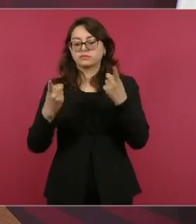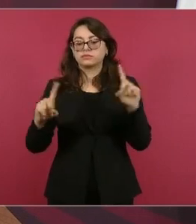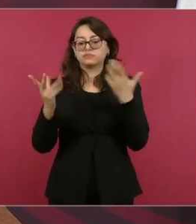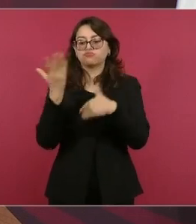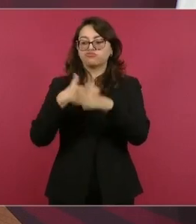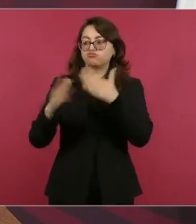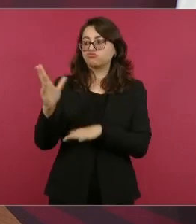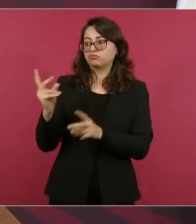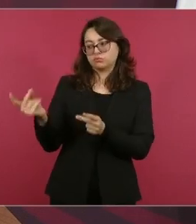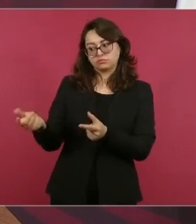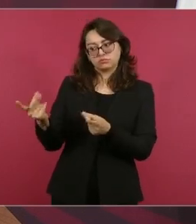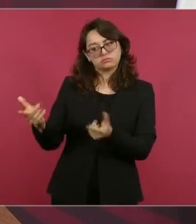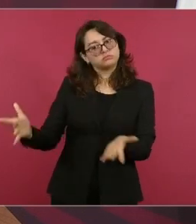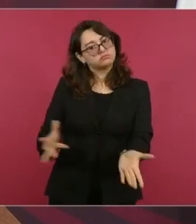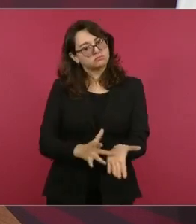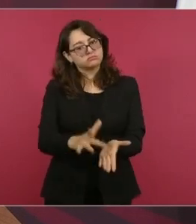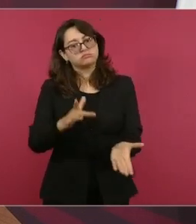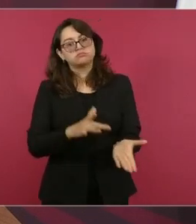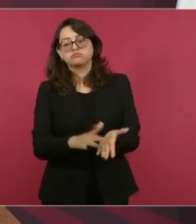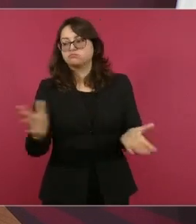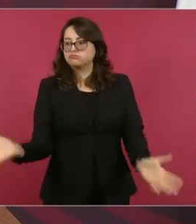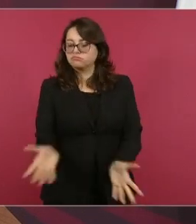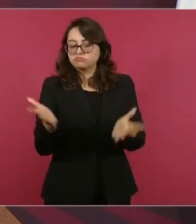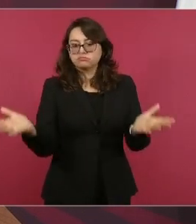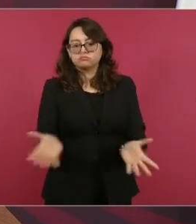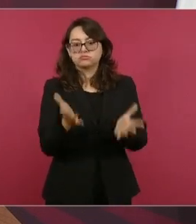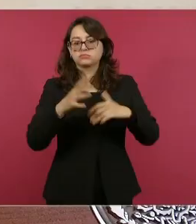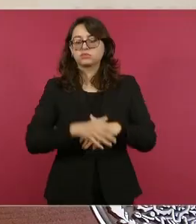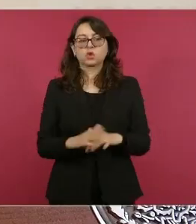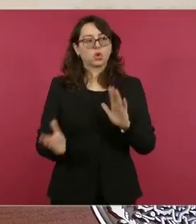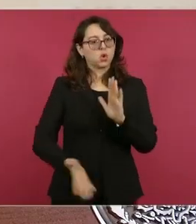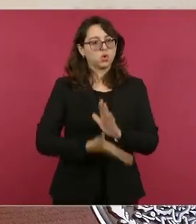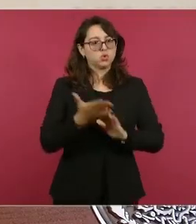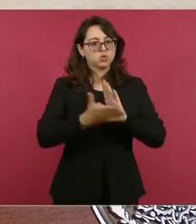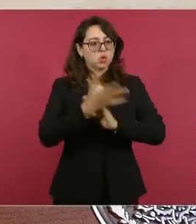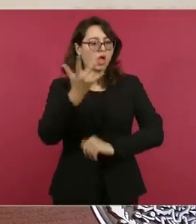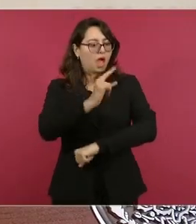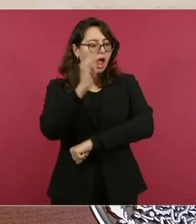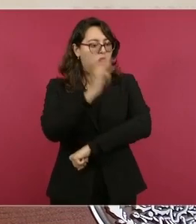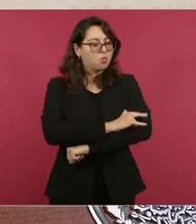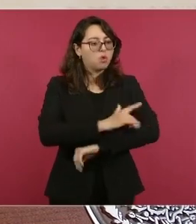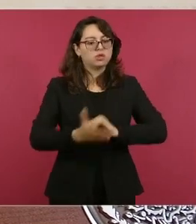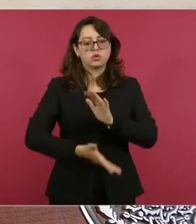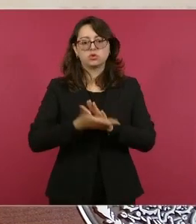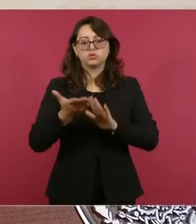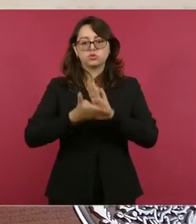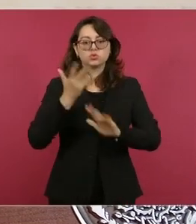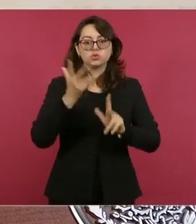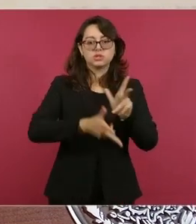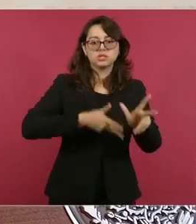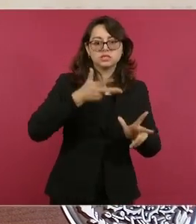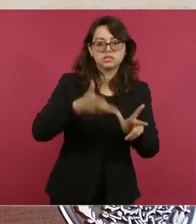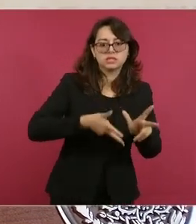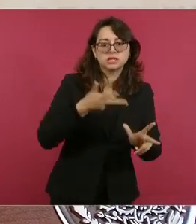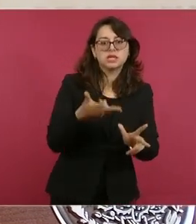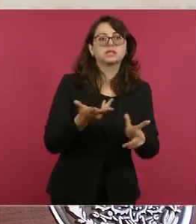país. Imagínense lo que están haciendo: aeropuertos, trenes,